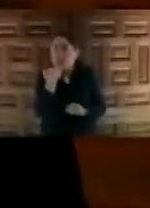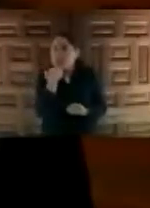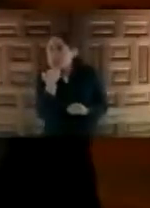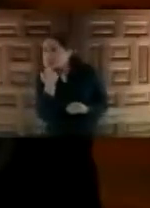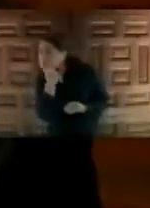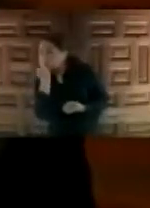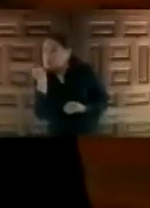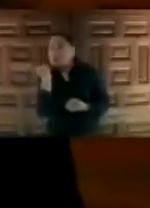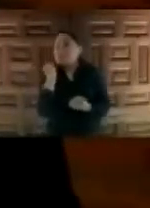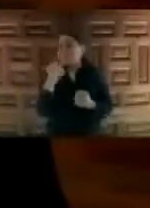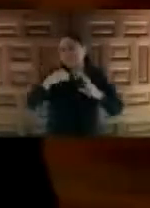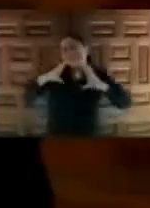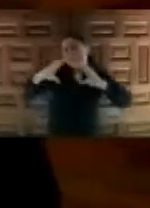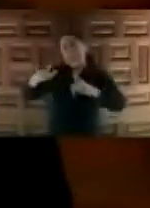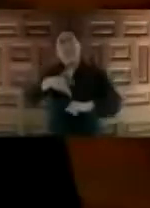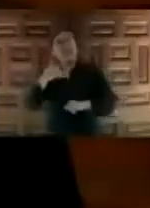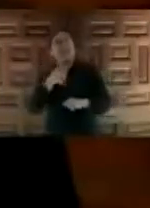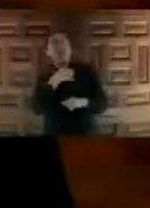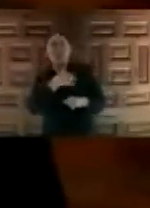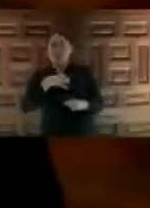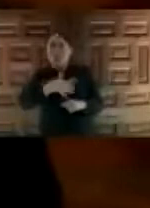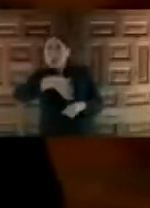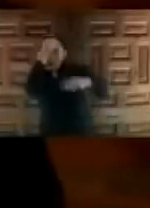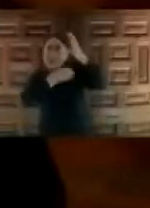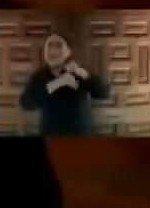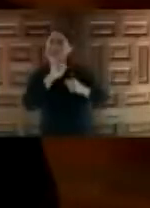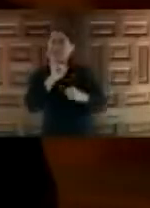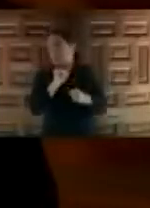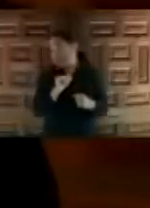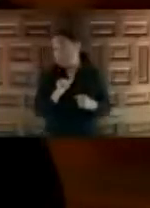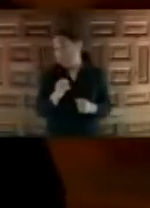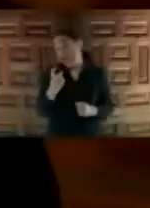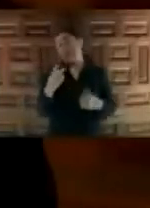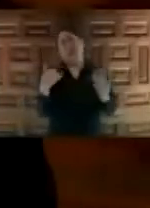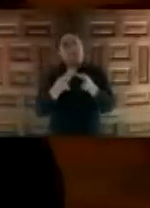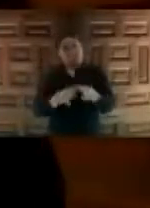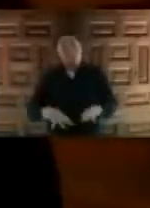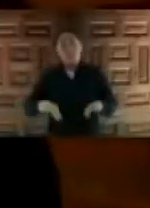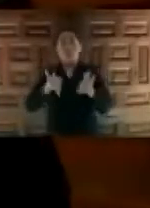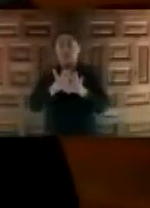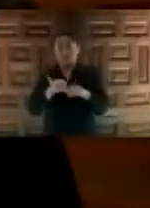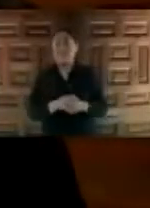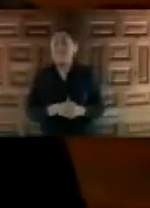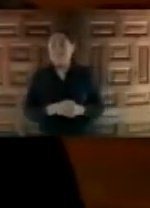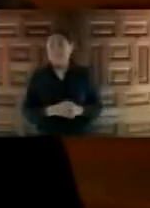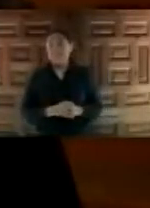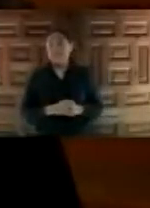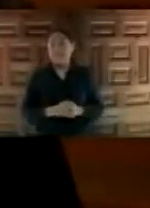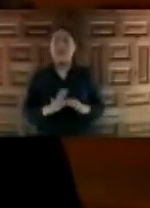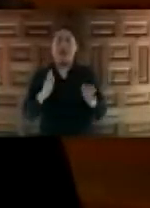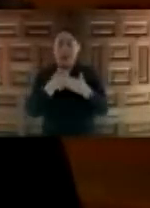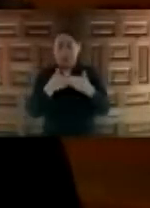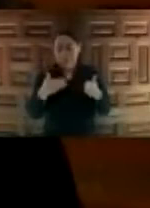o no a sus necesidades, si están contentos o no. Eso creo que da un vuelco muy importante. En este sentido,